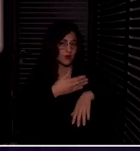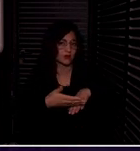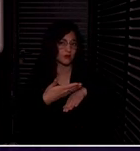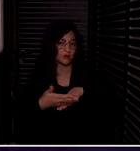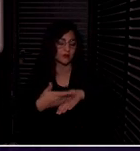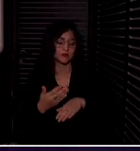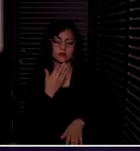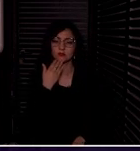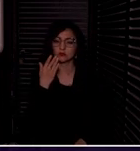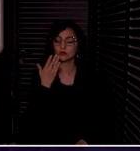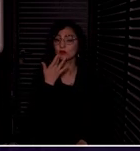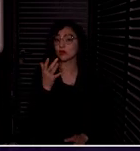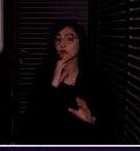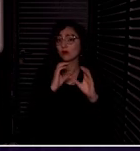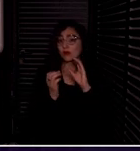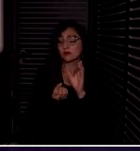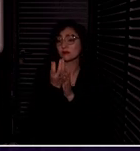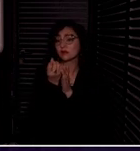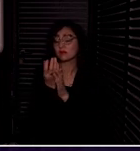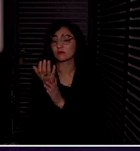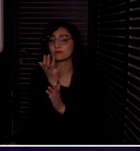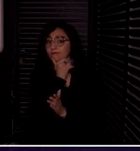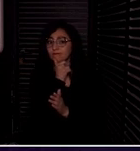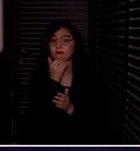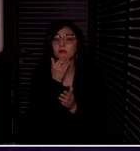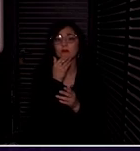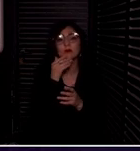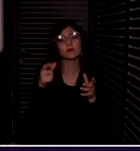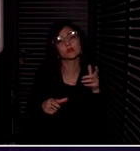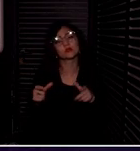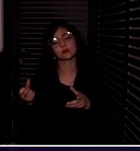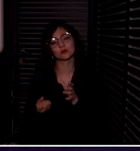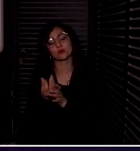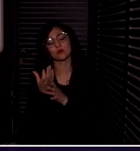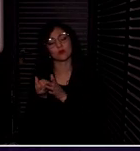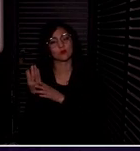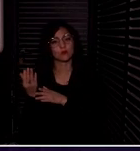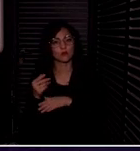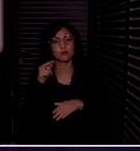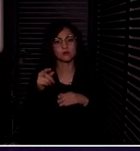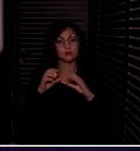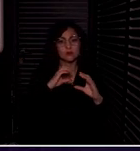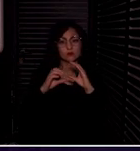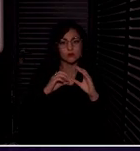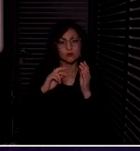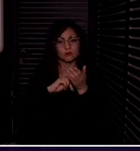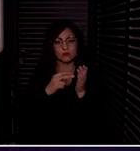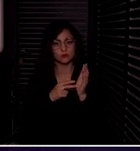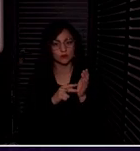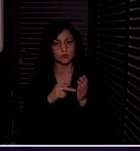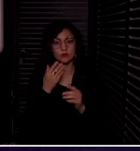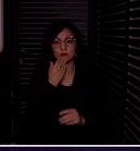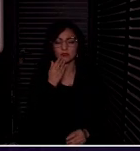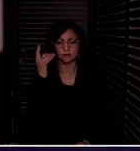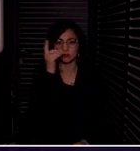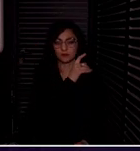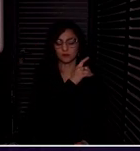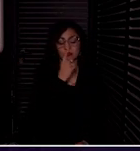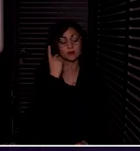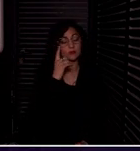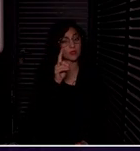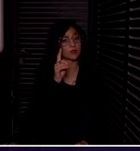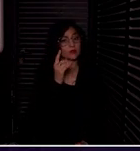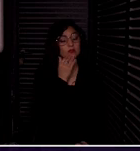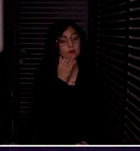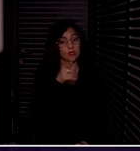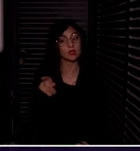comunicación y porque las nuevas generaciones, cuando hablan del audiovisual, del consumo de tecnología, lo ven como algo privativo y de consumo. Pero ojo, ellos sí